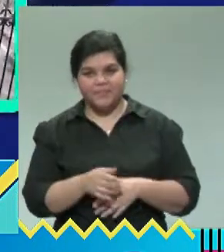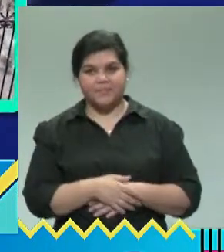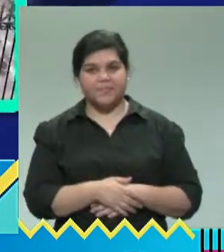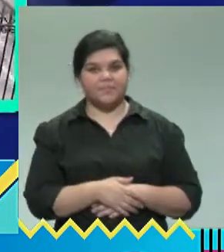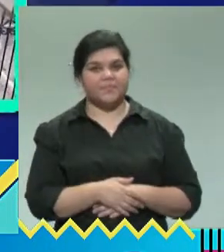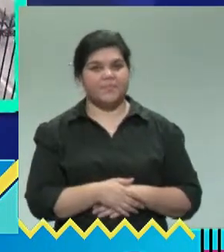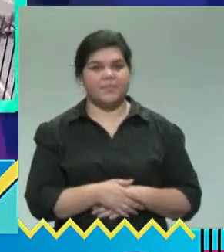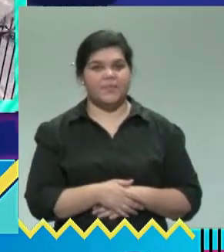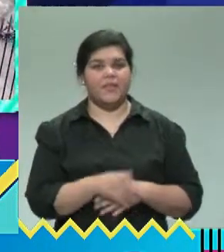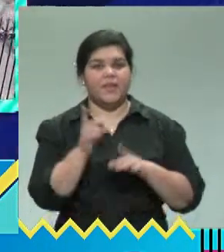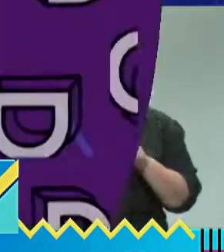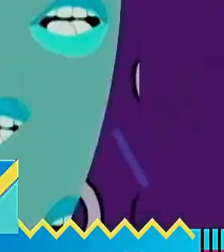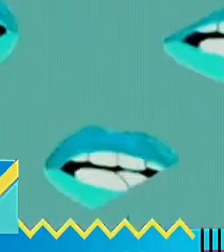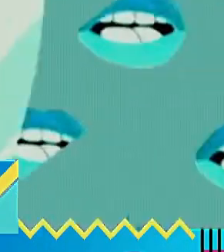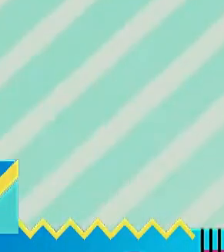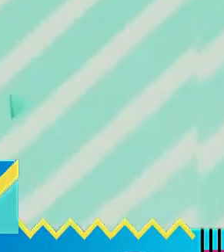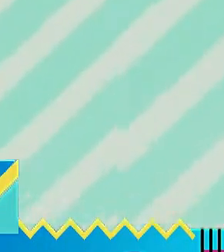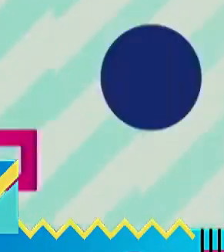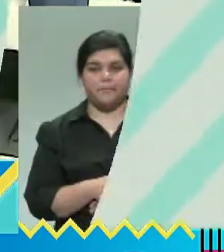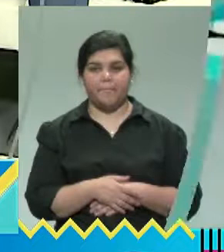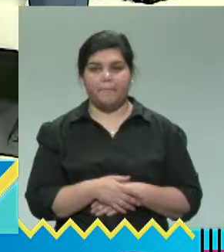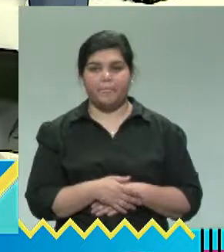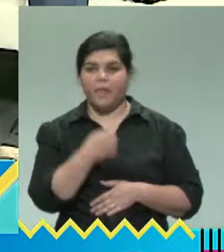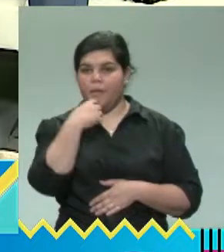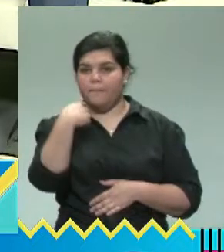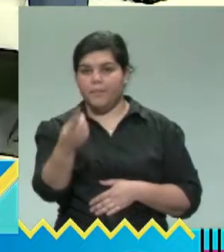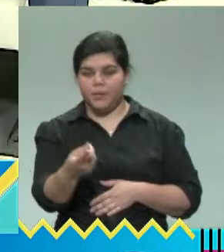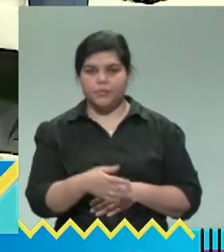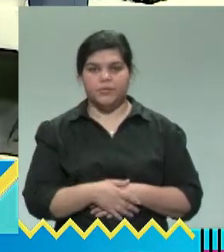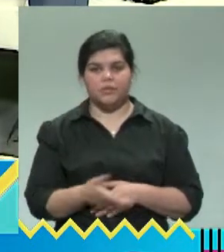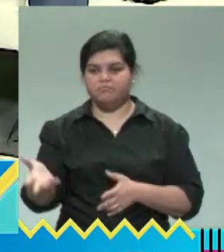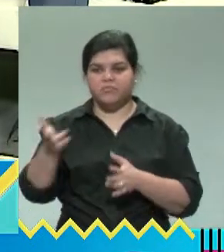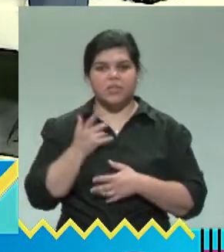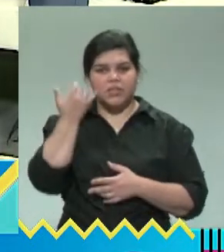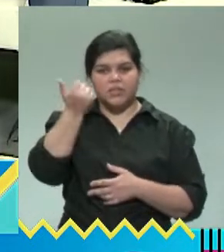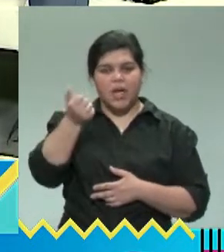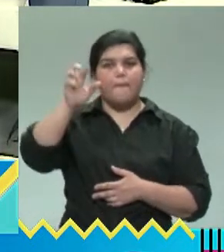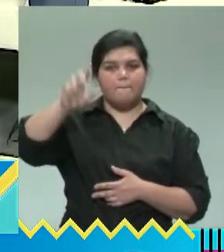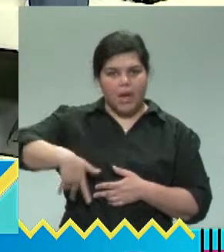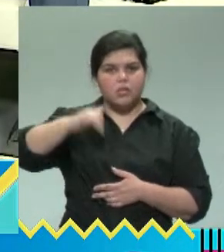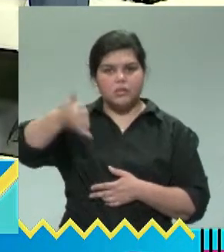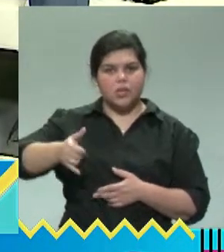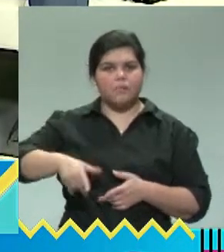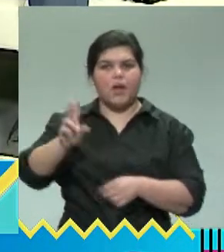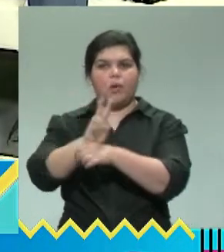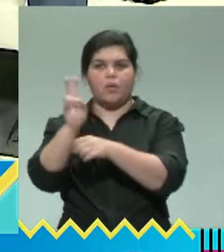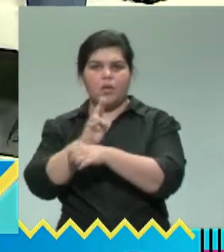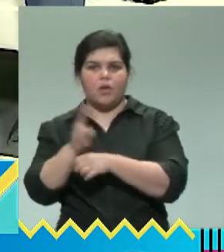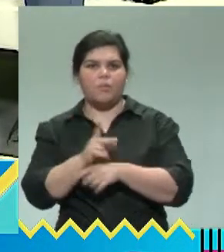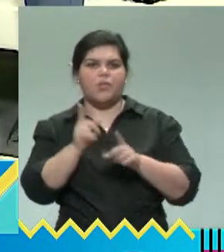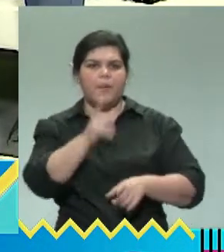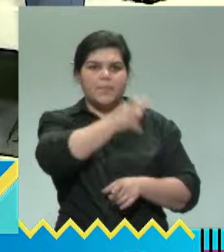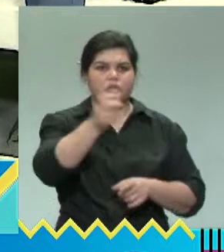consultar porque recién, Sebastián, decías vos, bueno, hay una política en relación a esto, sin embargo he leído a algunos especialistas que decían, bueno, hay 40 años